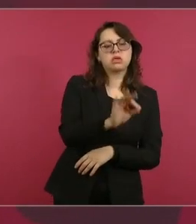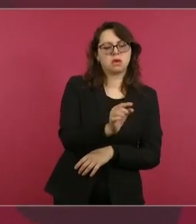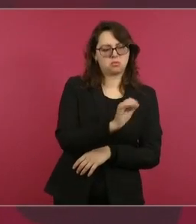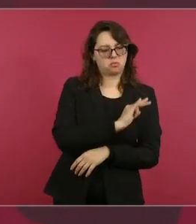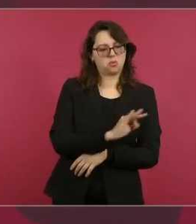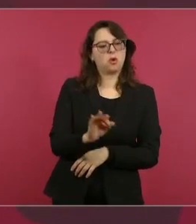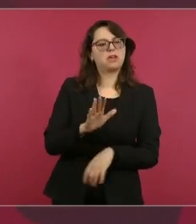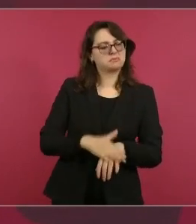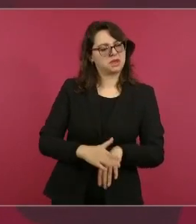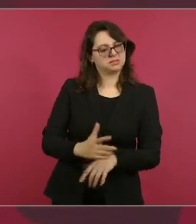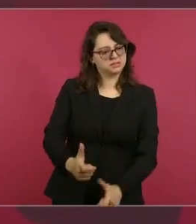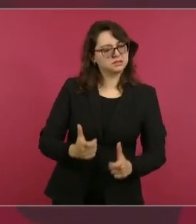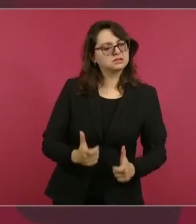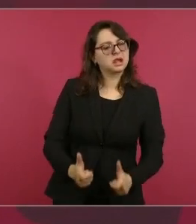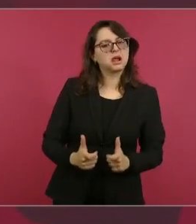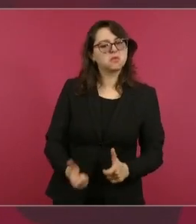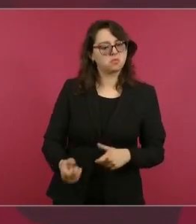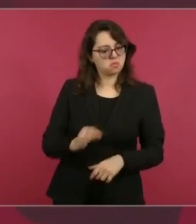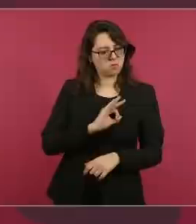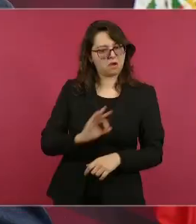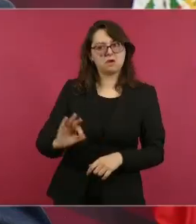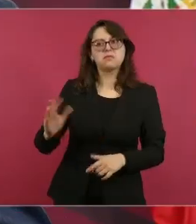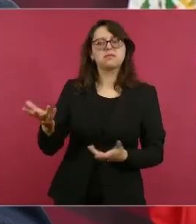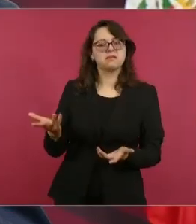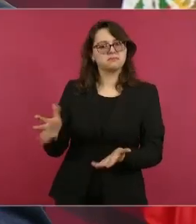corrupto, ¿no?, que les dice que